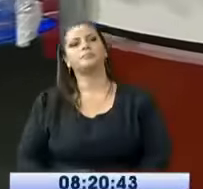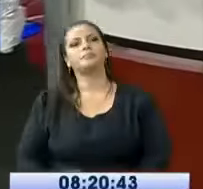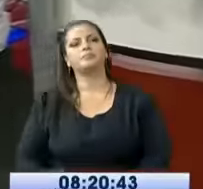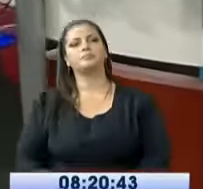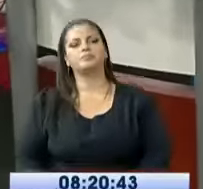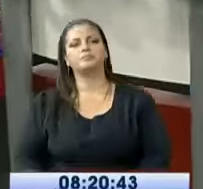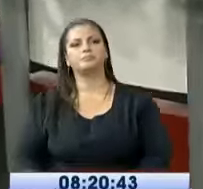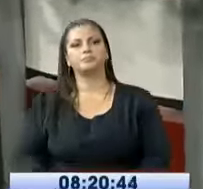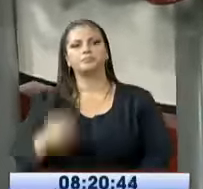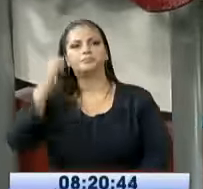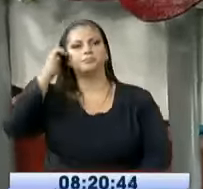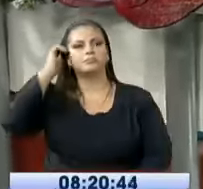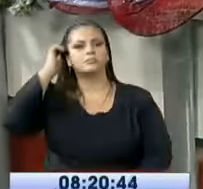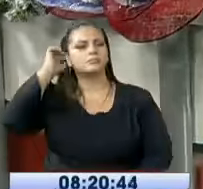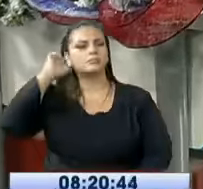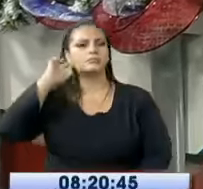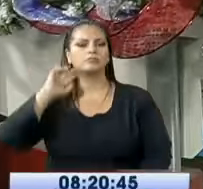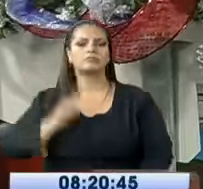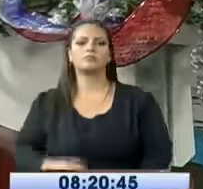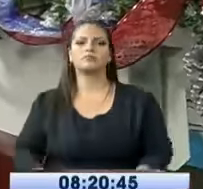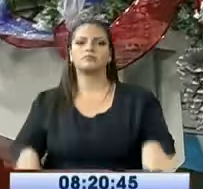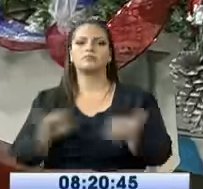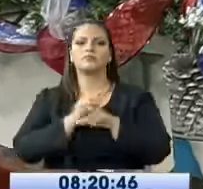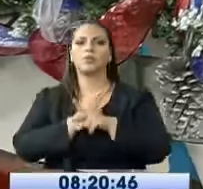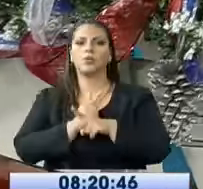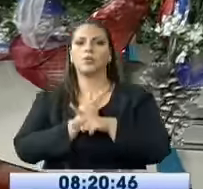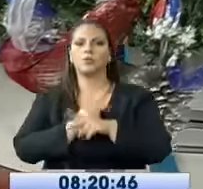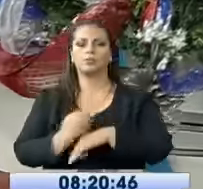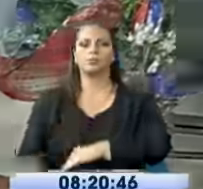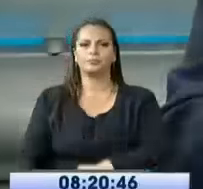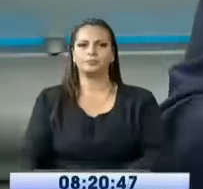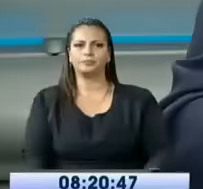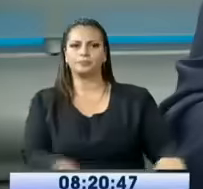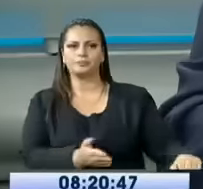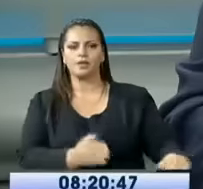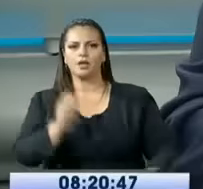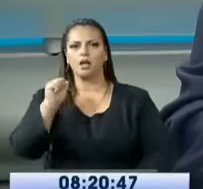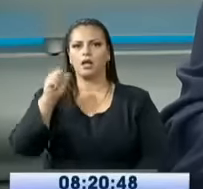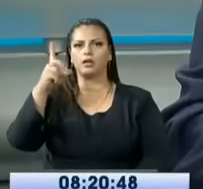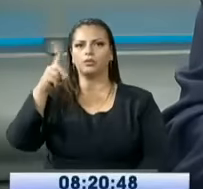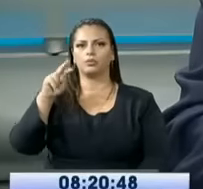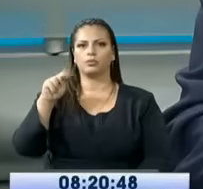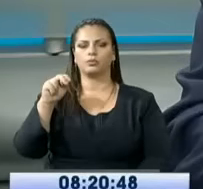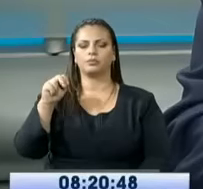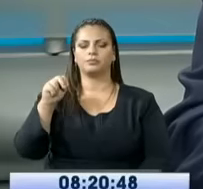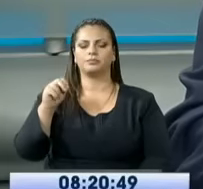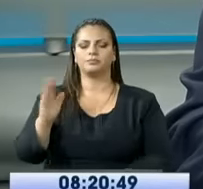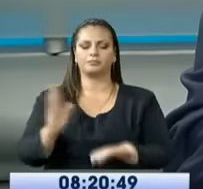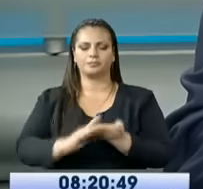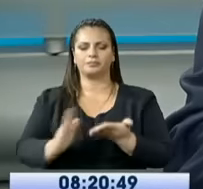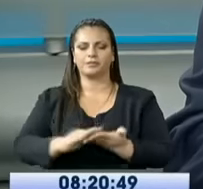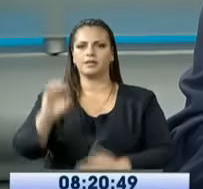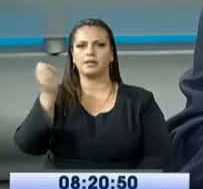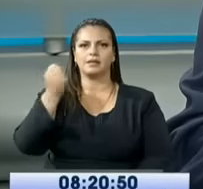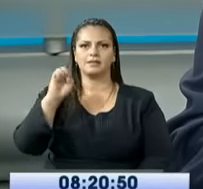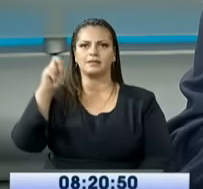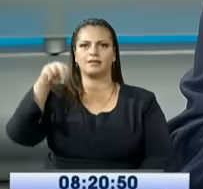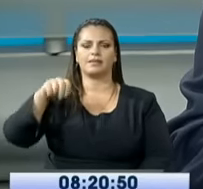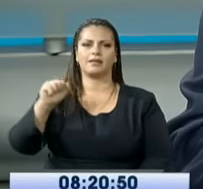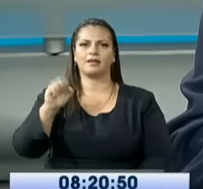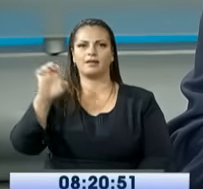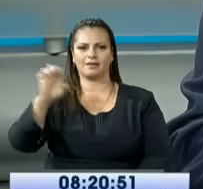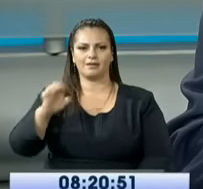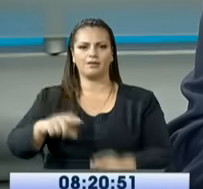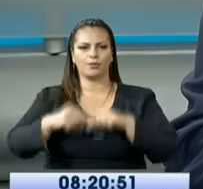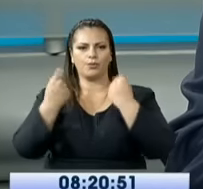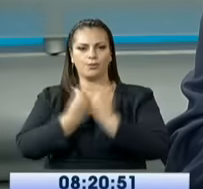Bueno, tener precaución. Personal del Servicio Nacional de Aduanas del Ecuador, SENAE, ejecutó un operativo